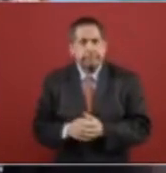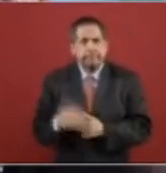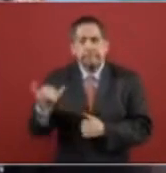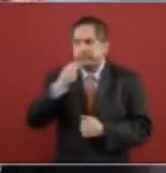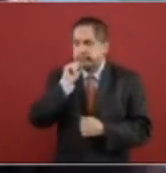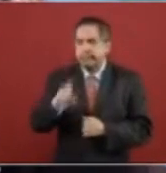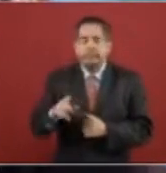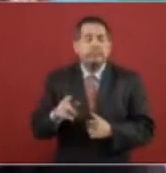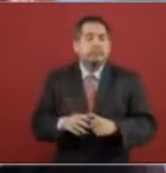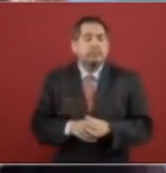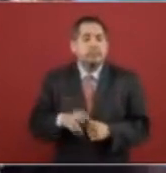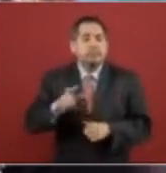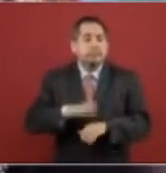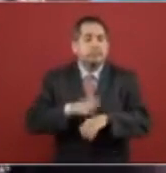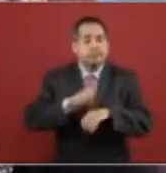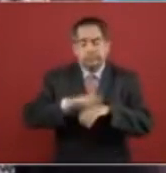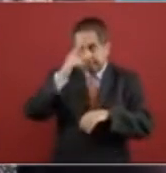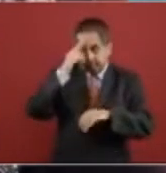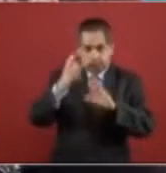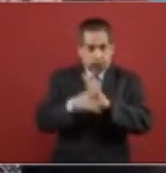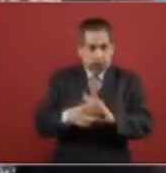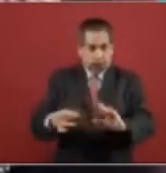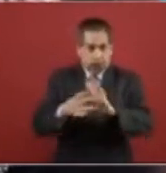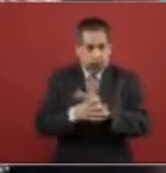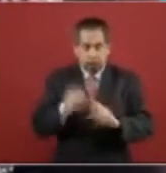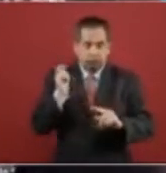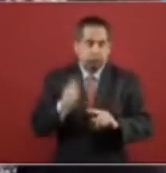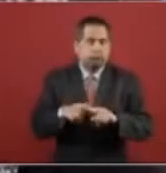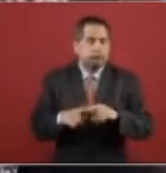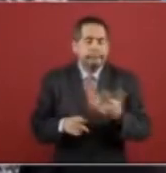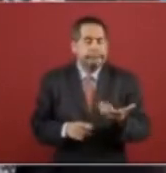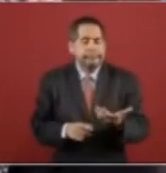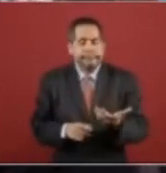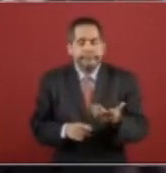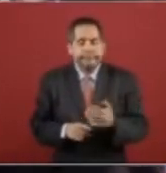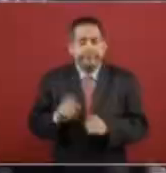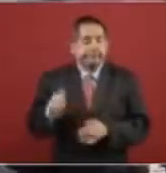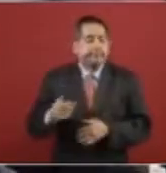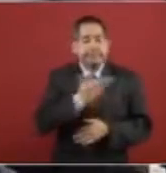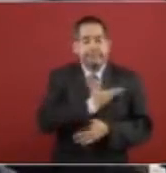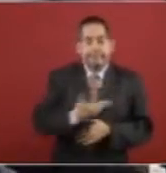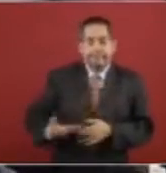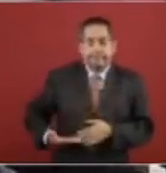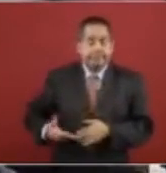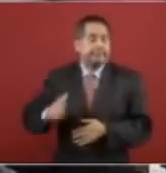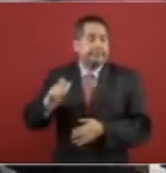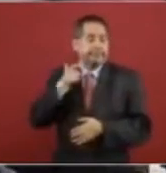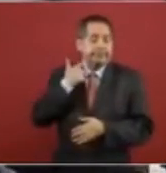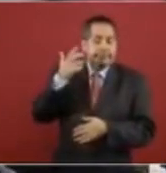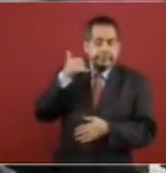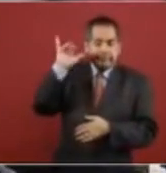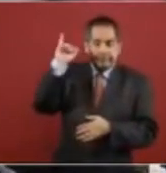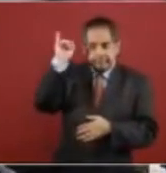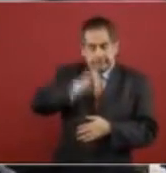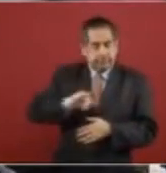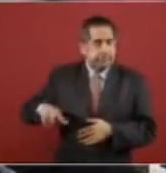sólo recordarles para finalizar que cuando el presidente fue jefe de gobierno